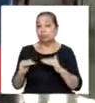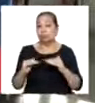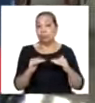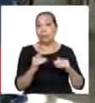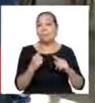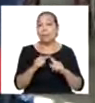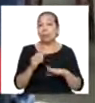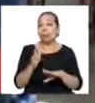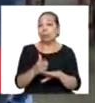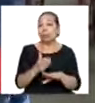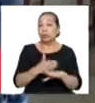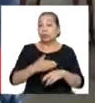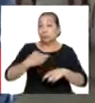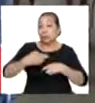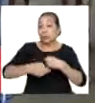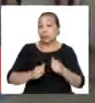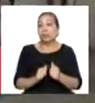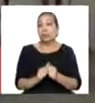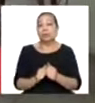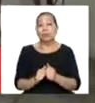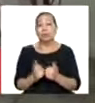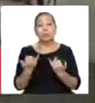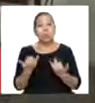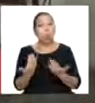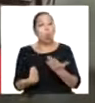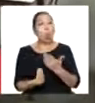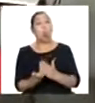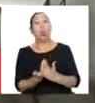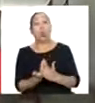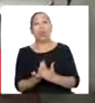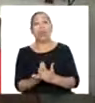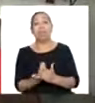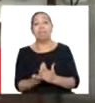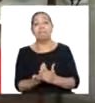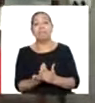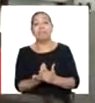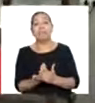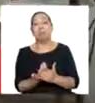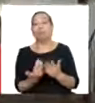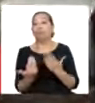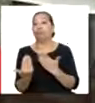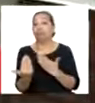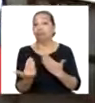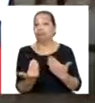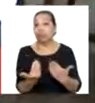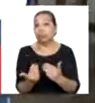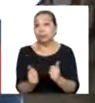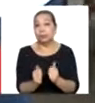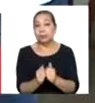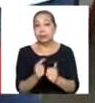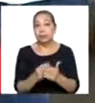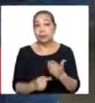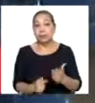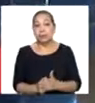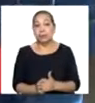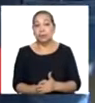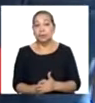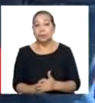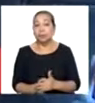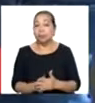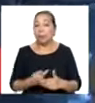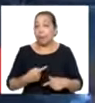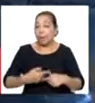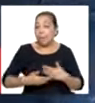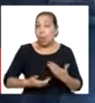lineamientos para el desarrollo productivo generamos estas nuevas interacciones, digamos, con los